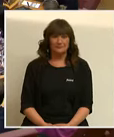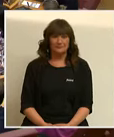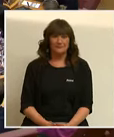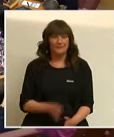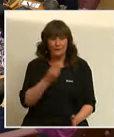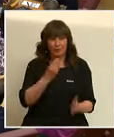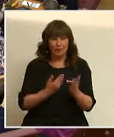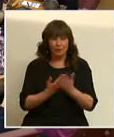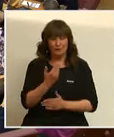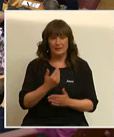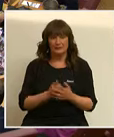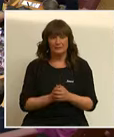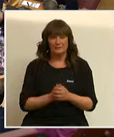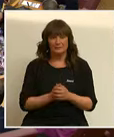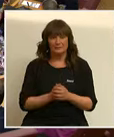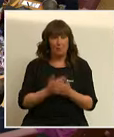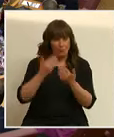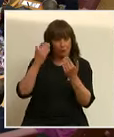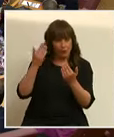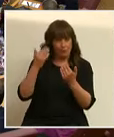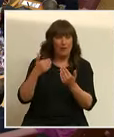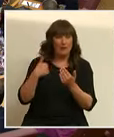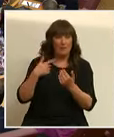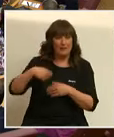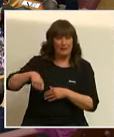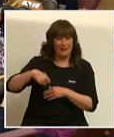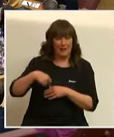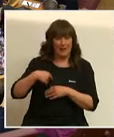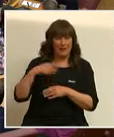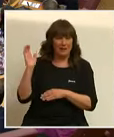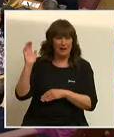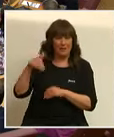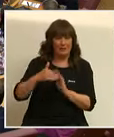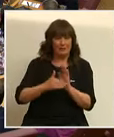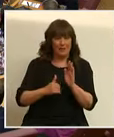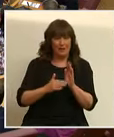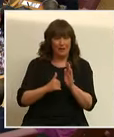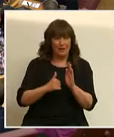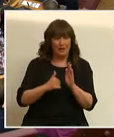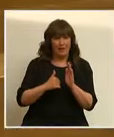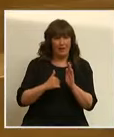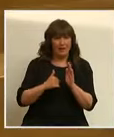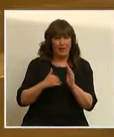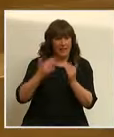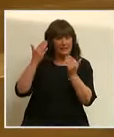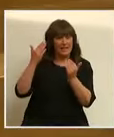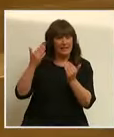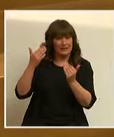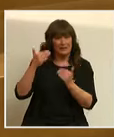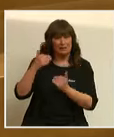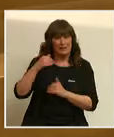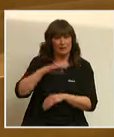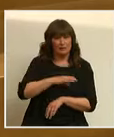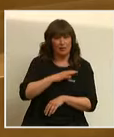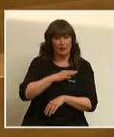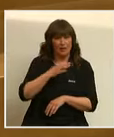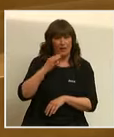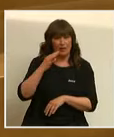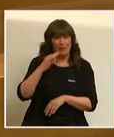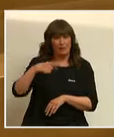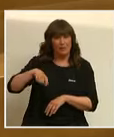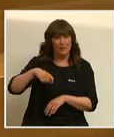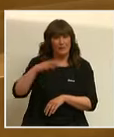Buenos días, muy honorable presidente de la Generalitat Valenciana, muy excelentísima señora presidenta de les